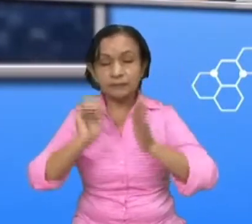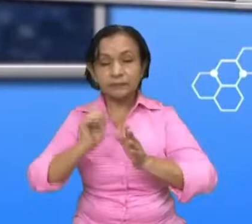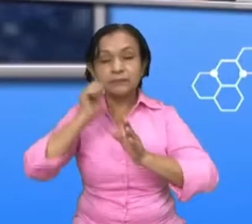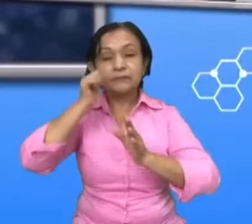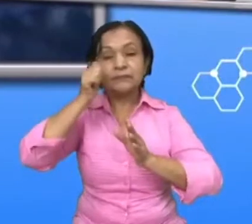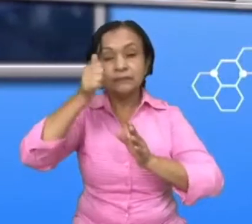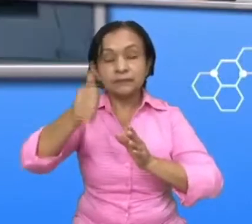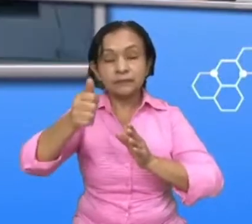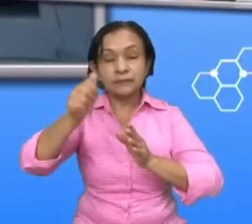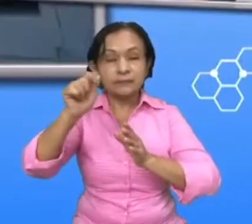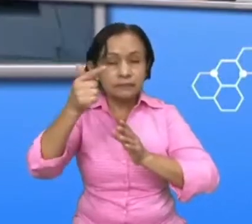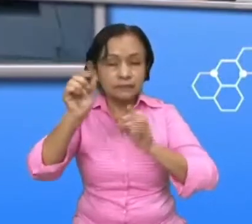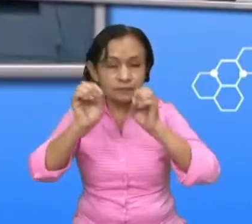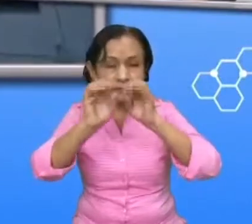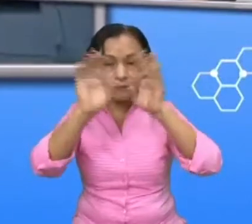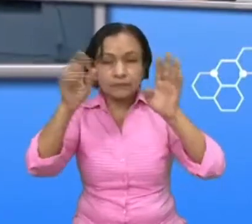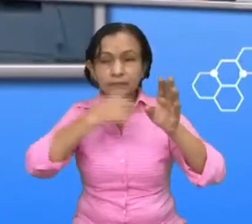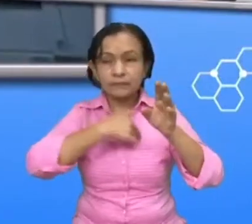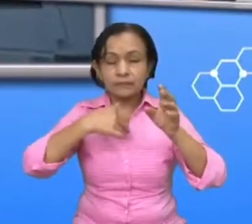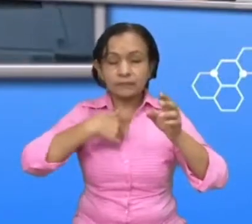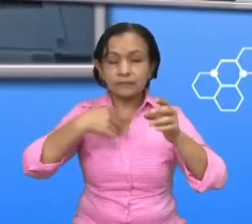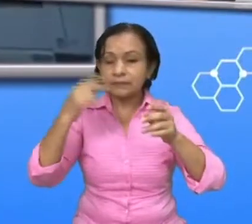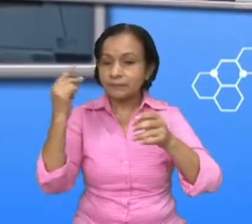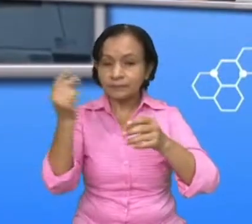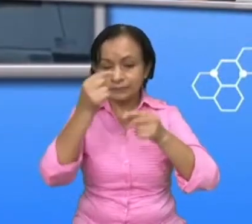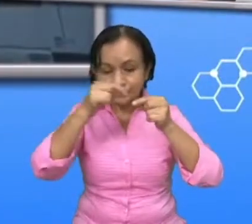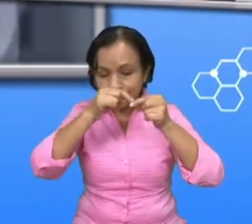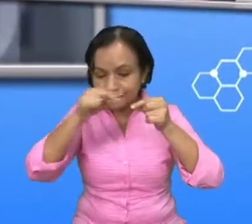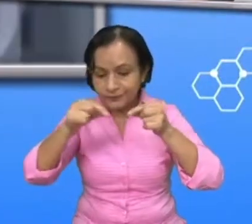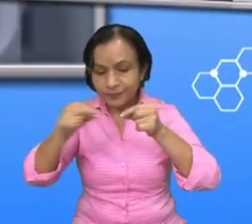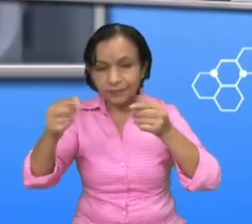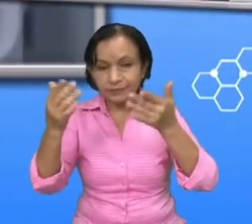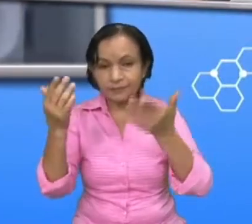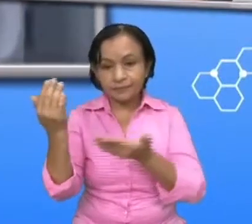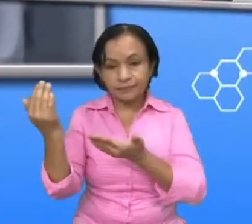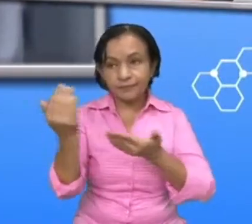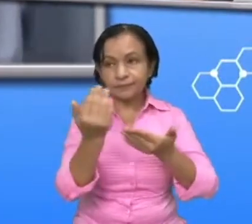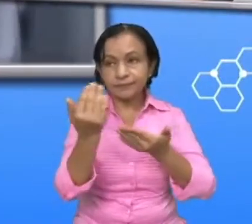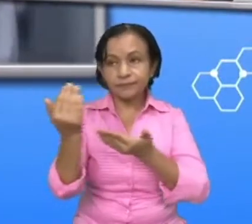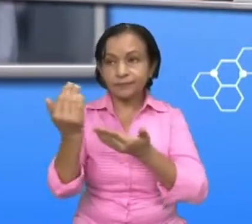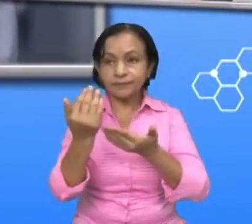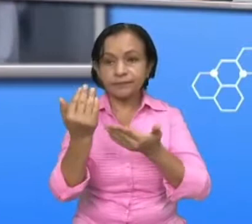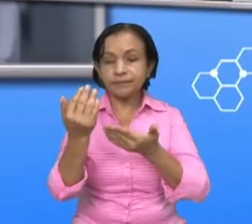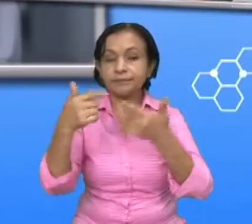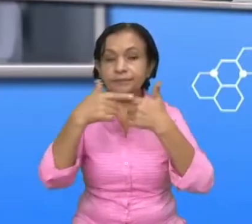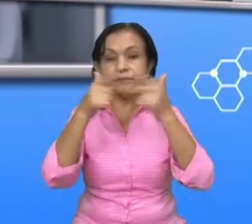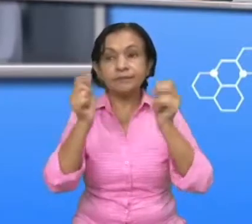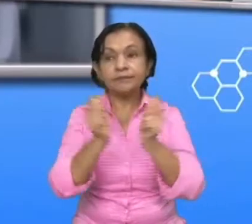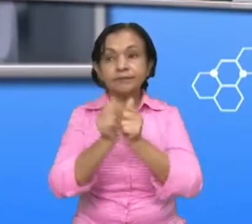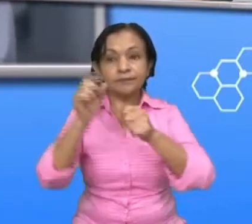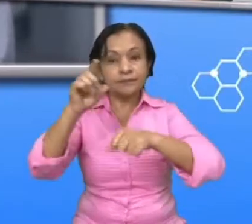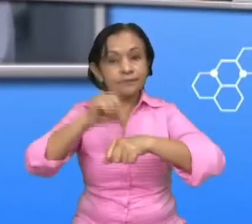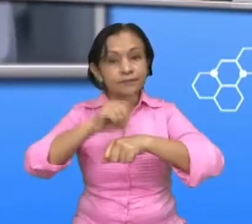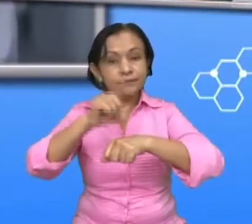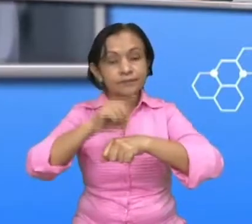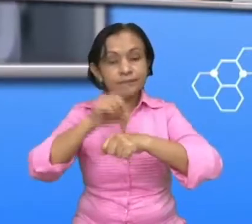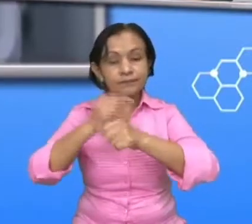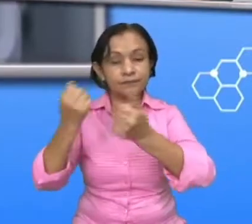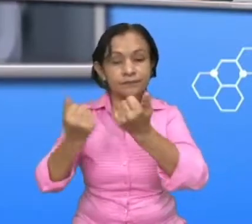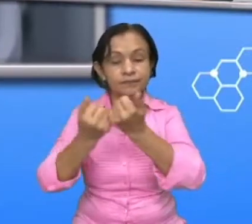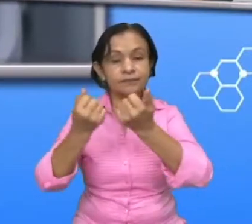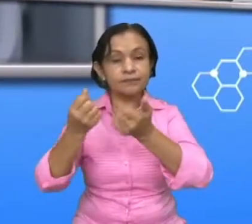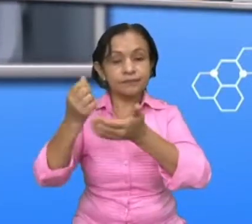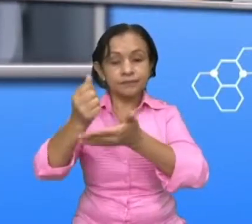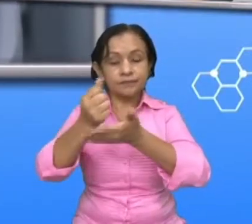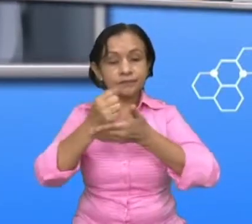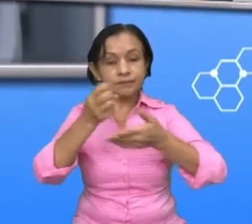día siguiente o en la madrugada para hacer el abordaje connatal. Un reto que nos pusimos como equipo multidisciplinario con el apoyo del